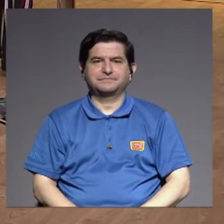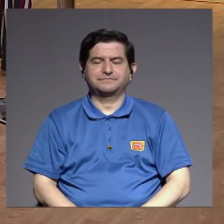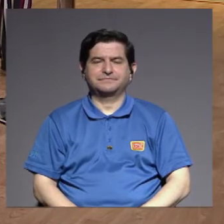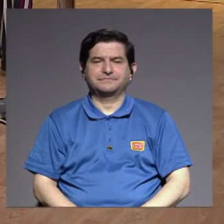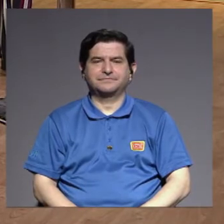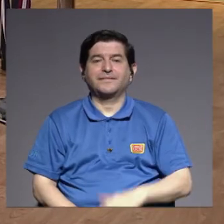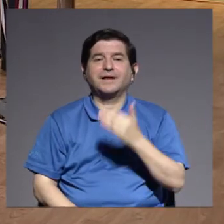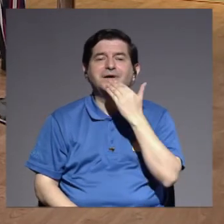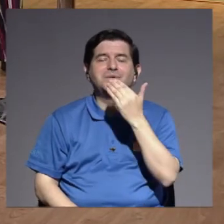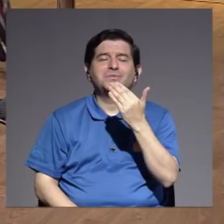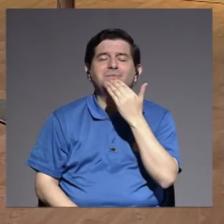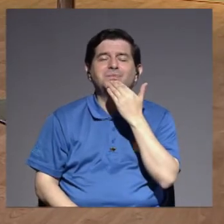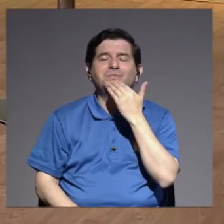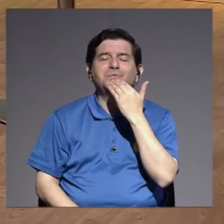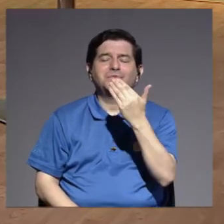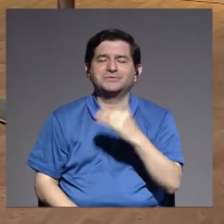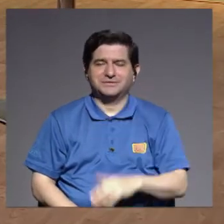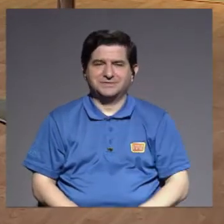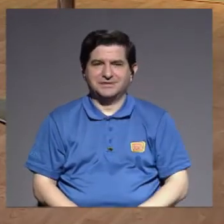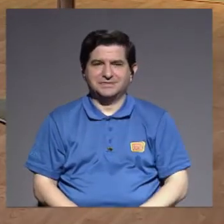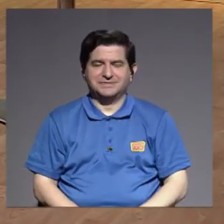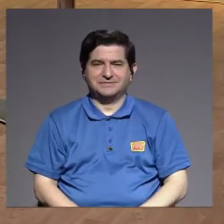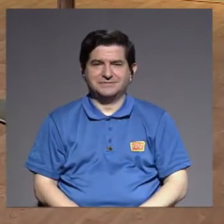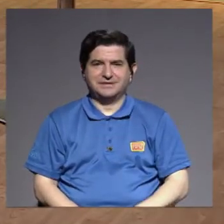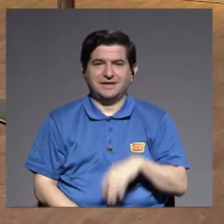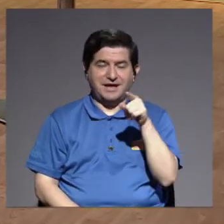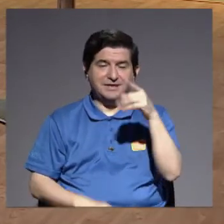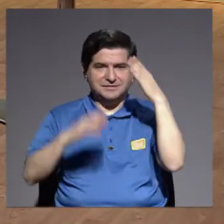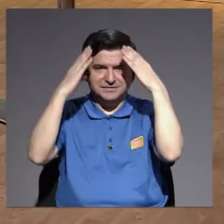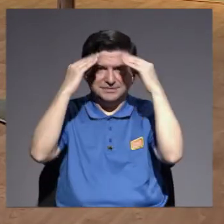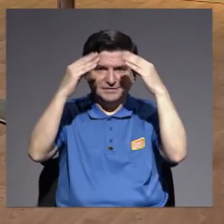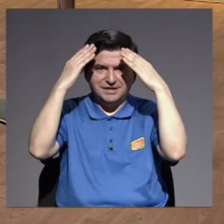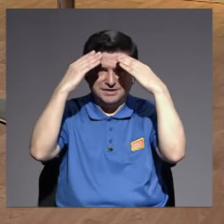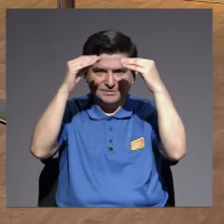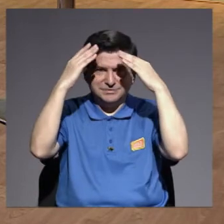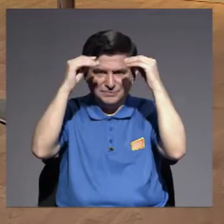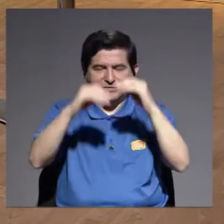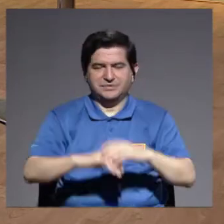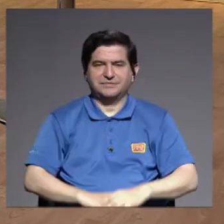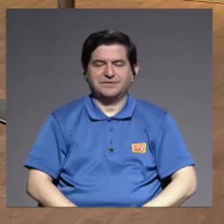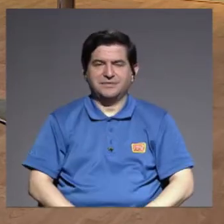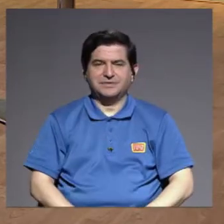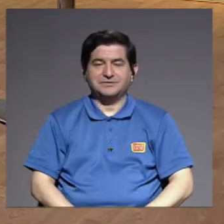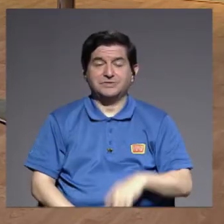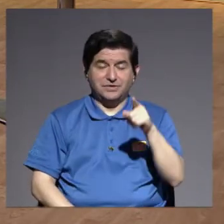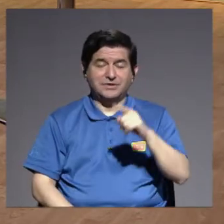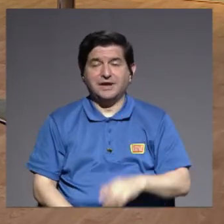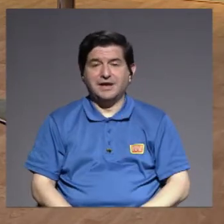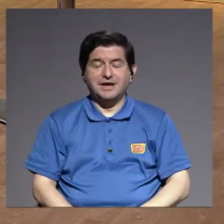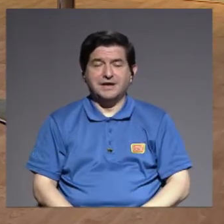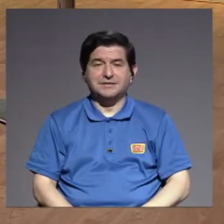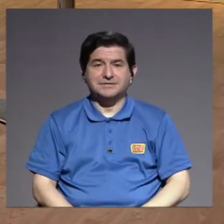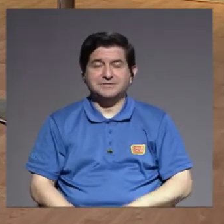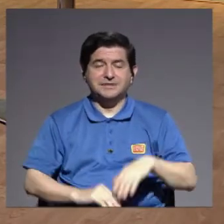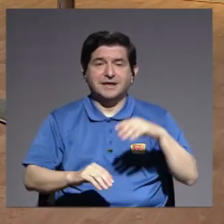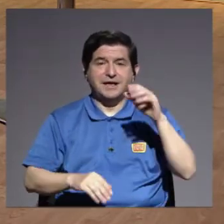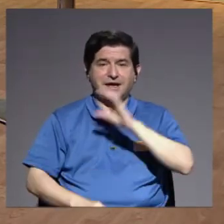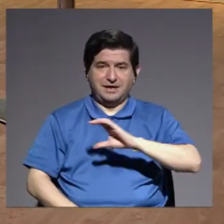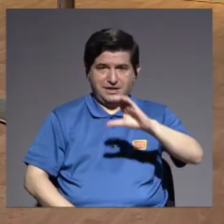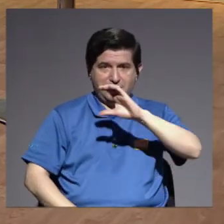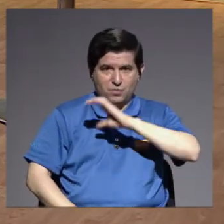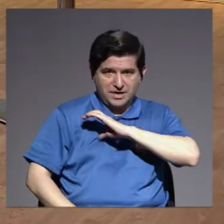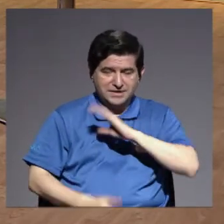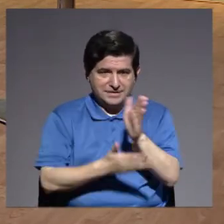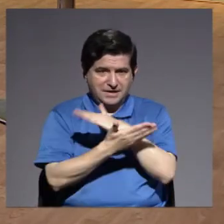Muchísimas gracias, Valeria, por esta información en los datos cualitativos, que en realidad tienen que ver